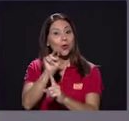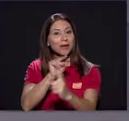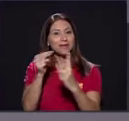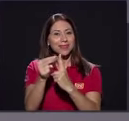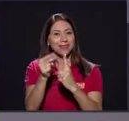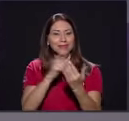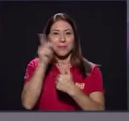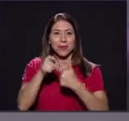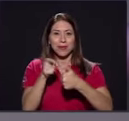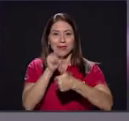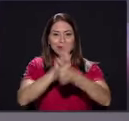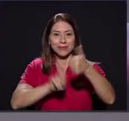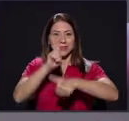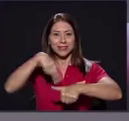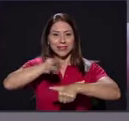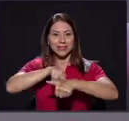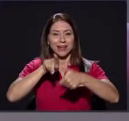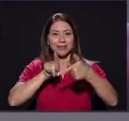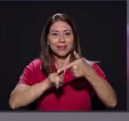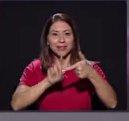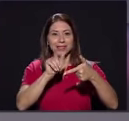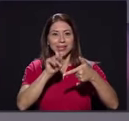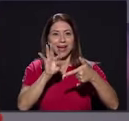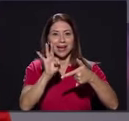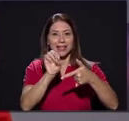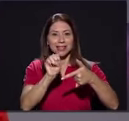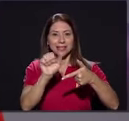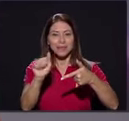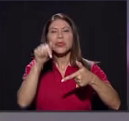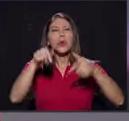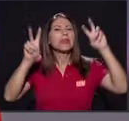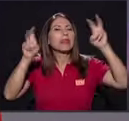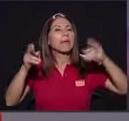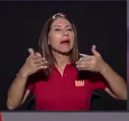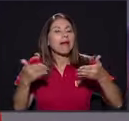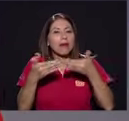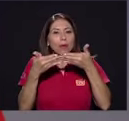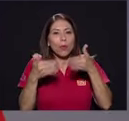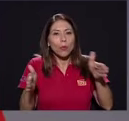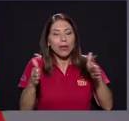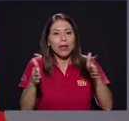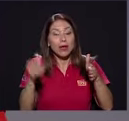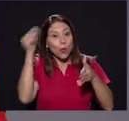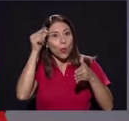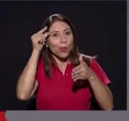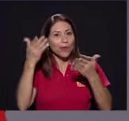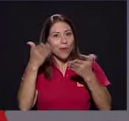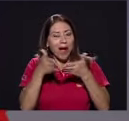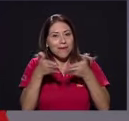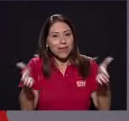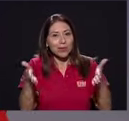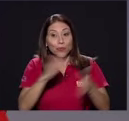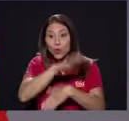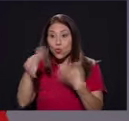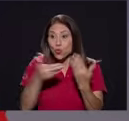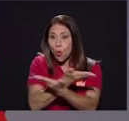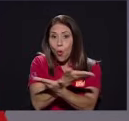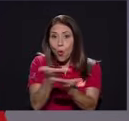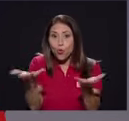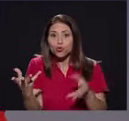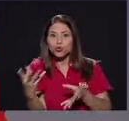Usted con una mirada del programa de la Universidad Nacional y del CINAR S.A. hoy con el tema de gobierno abierto, algo que